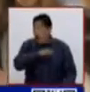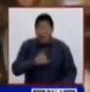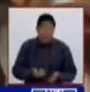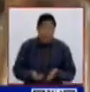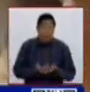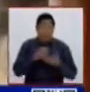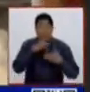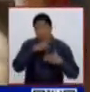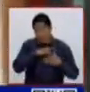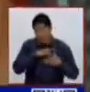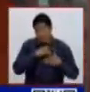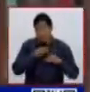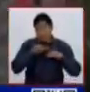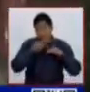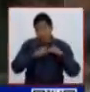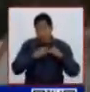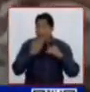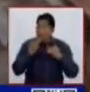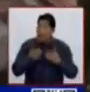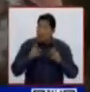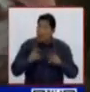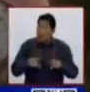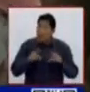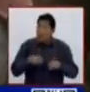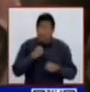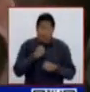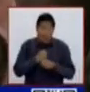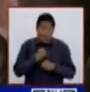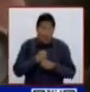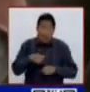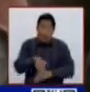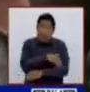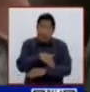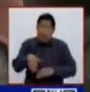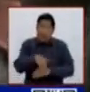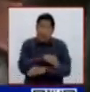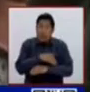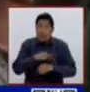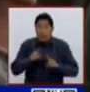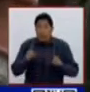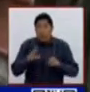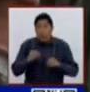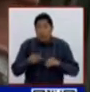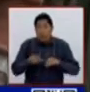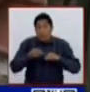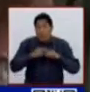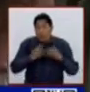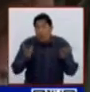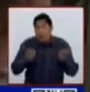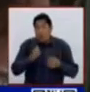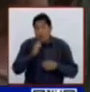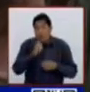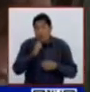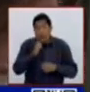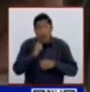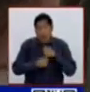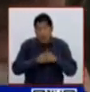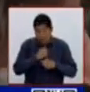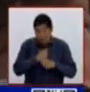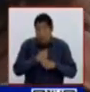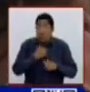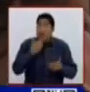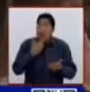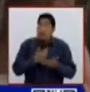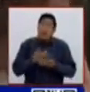por ejemplo, en el comercio informal y que no recibe ni un solo centavo del incremento que pueda haber cada año. Buenas tardes. Buenas tardes.